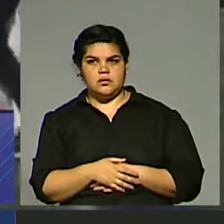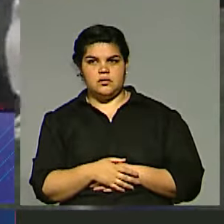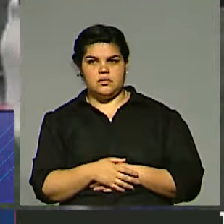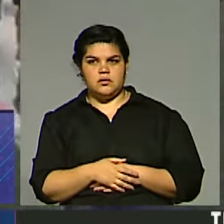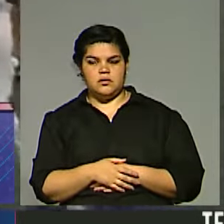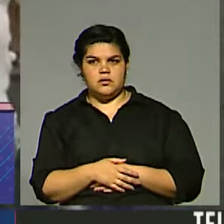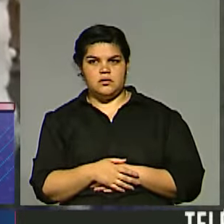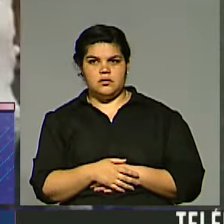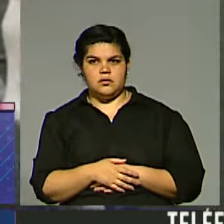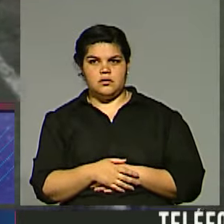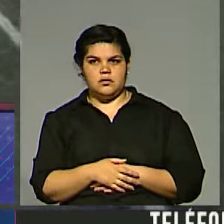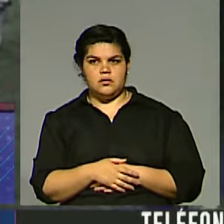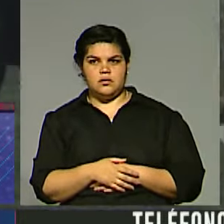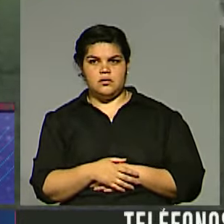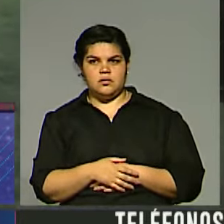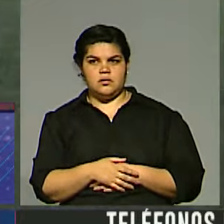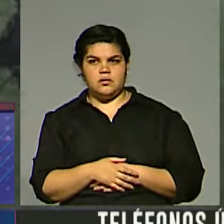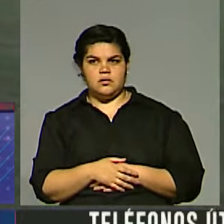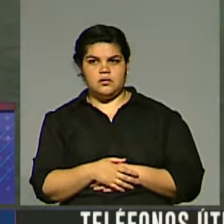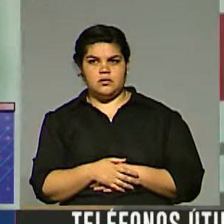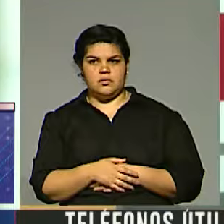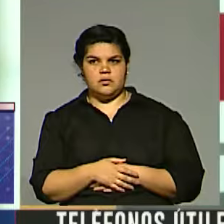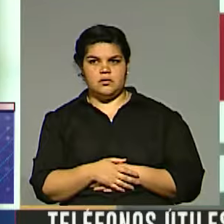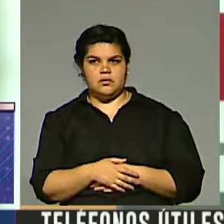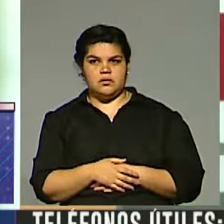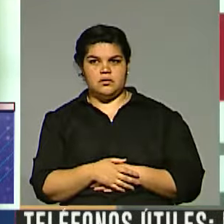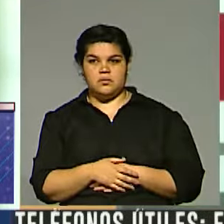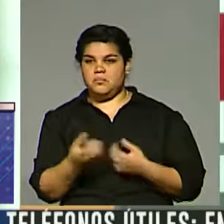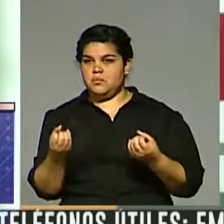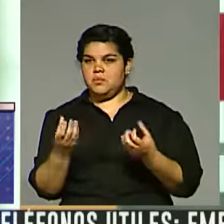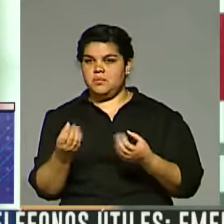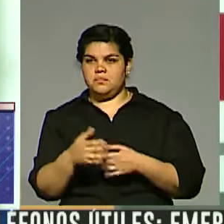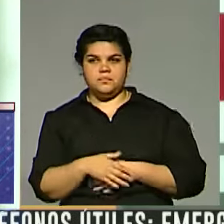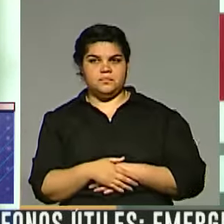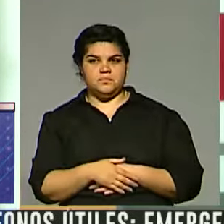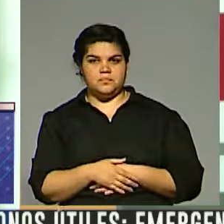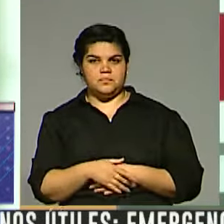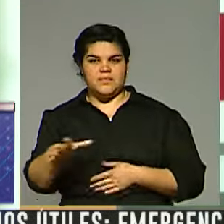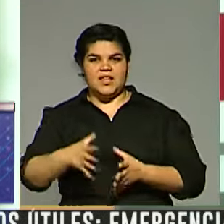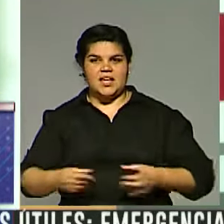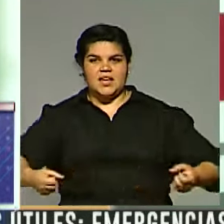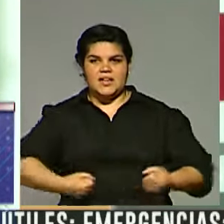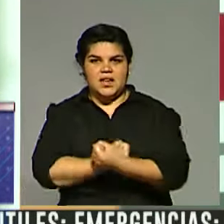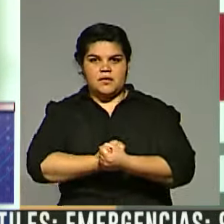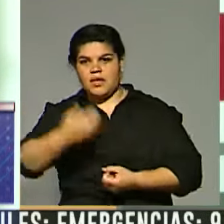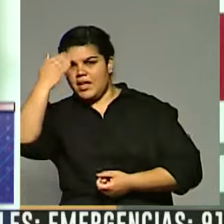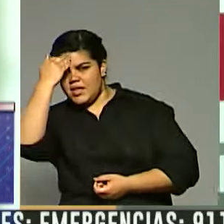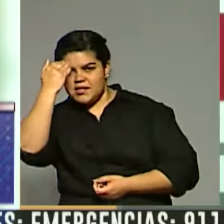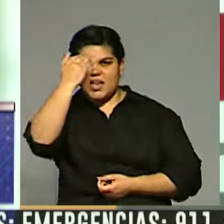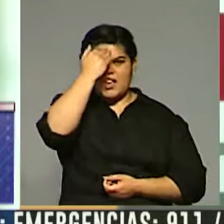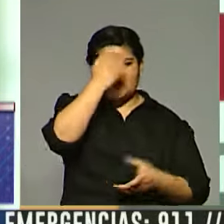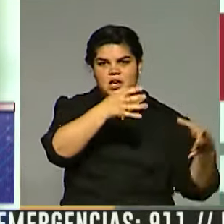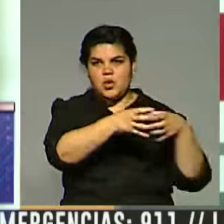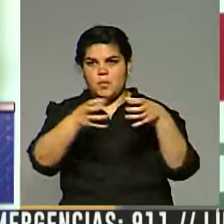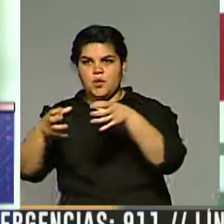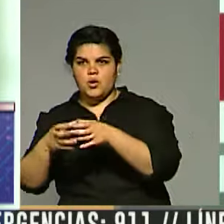Bueno, el rugby se juega 15 contra 15, en el caso de los espartanos, para